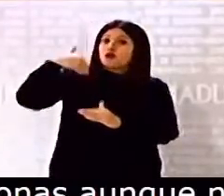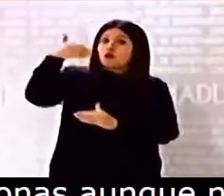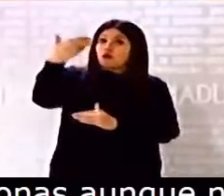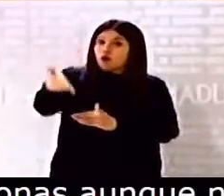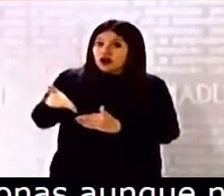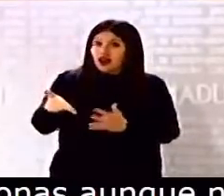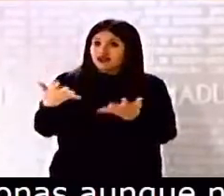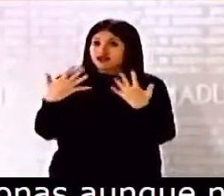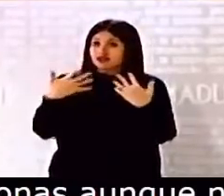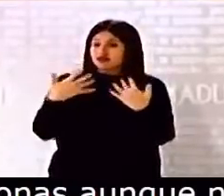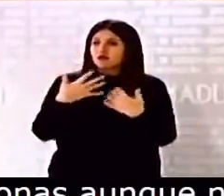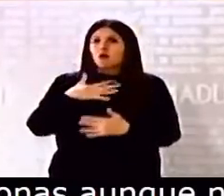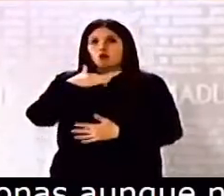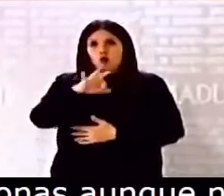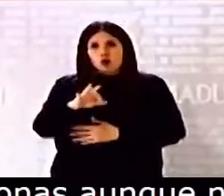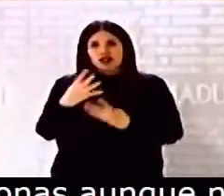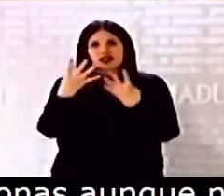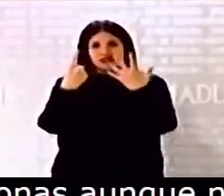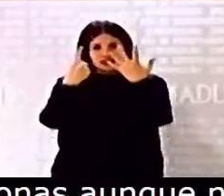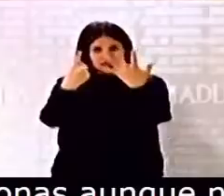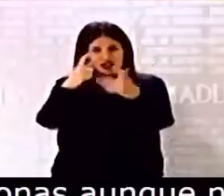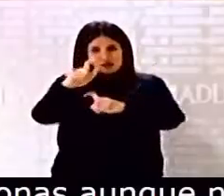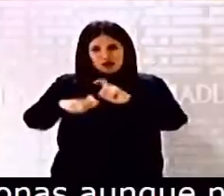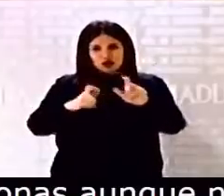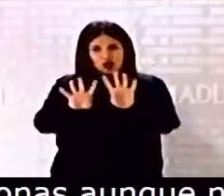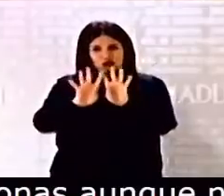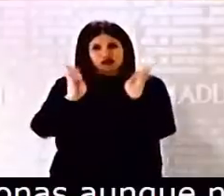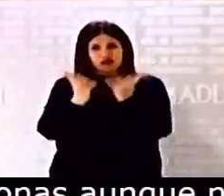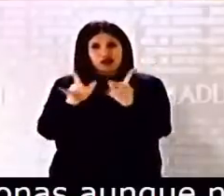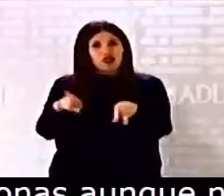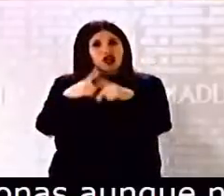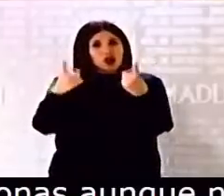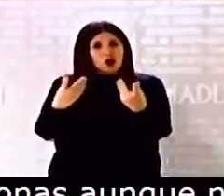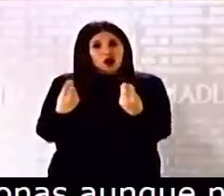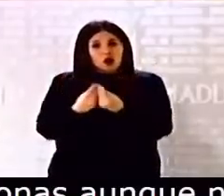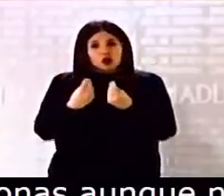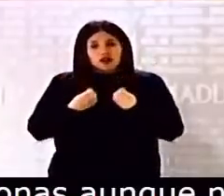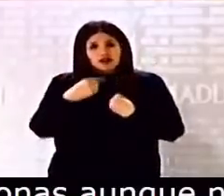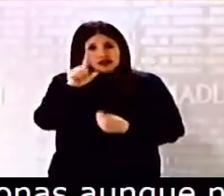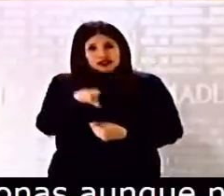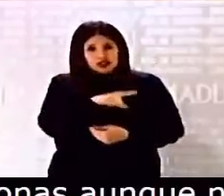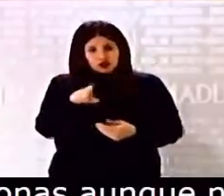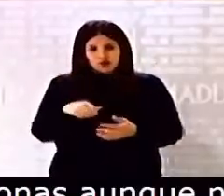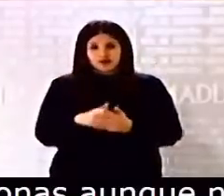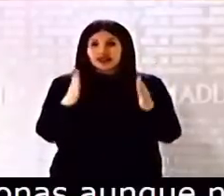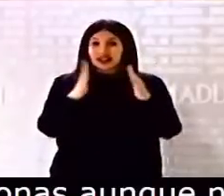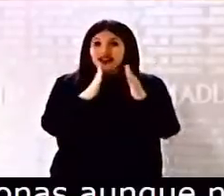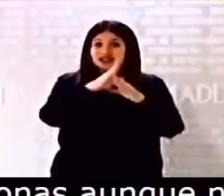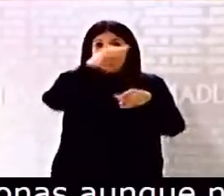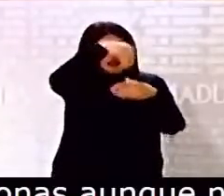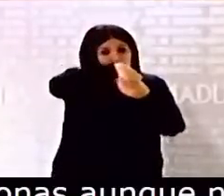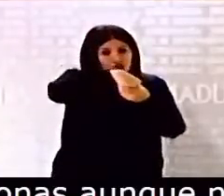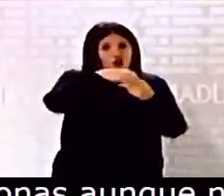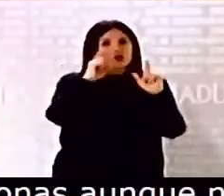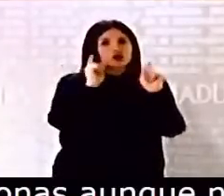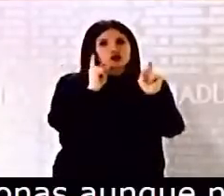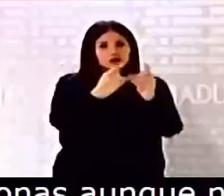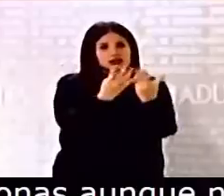personas, aunque no sean núcleo de convivencia. En el interior de los domicilios, núcleos de convivencia.